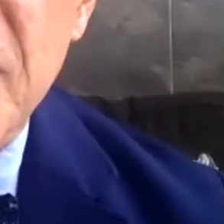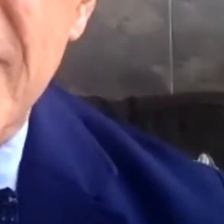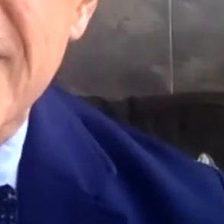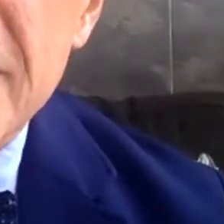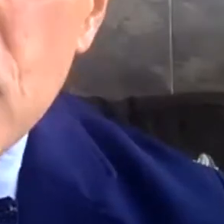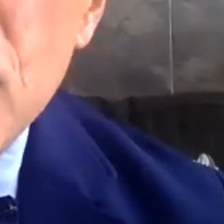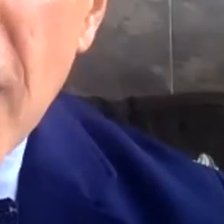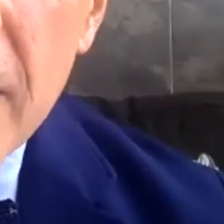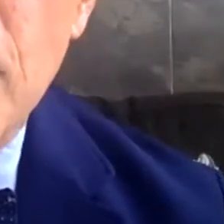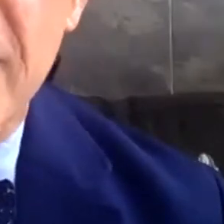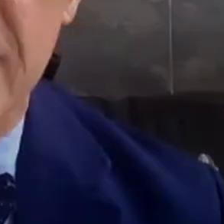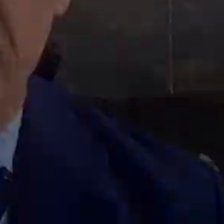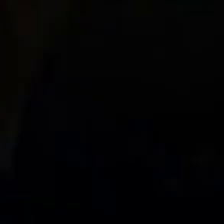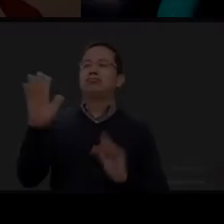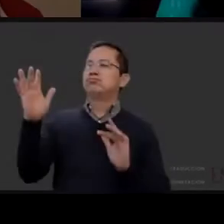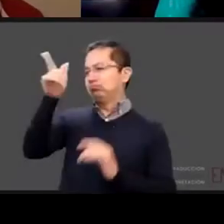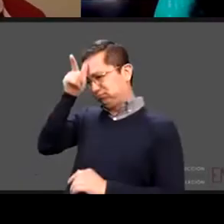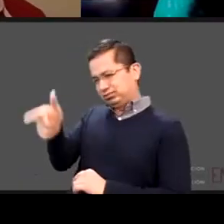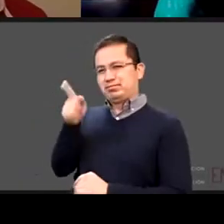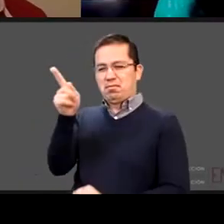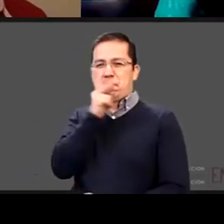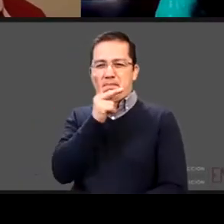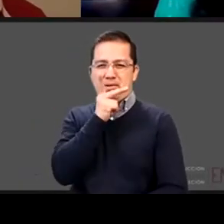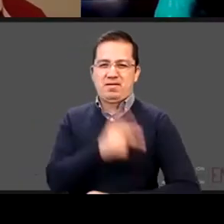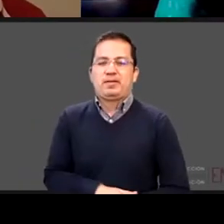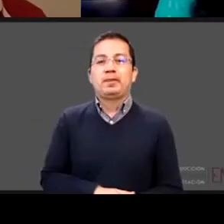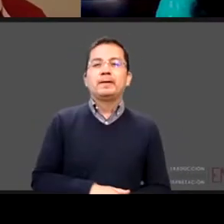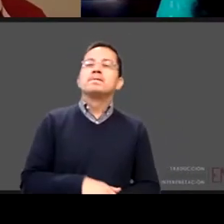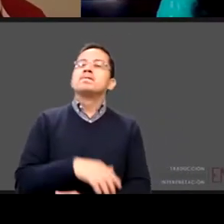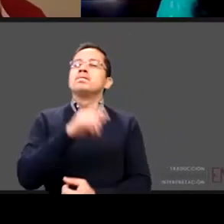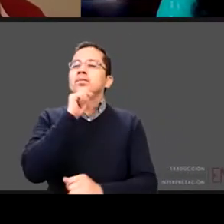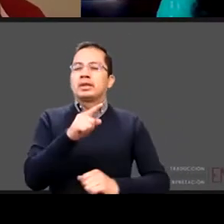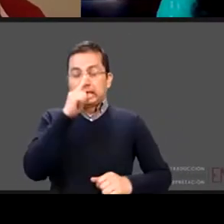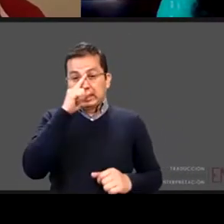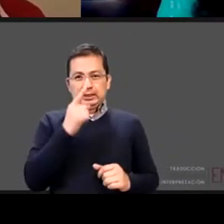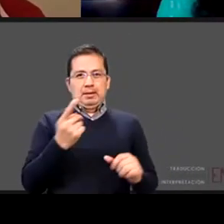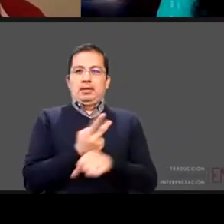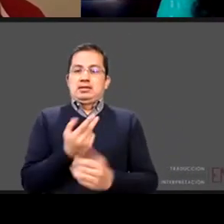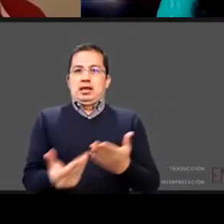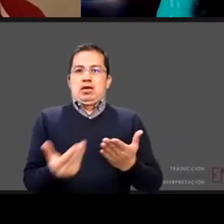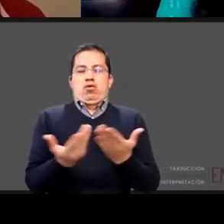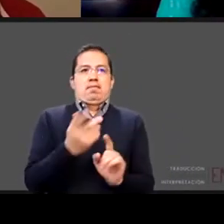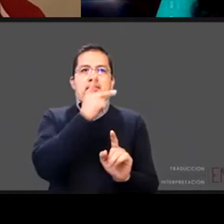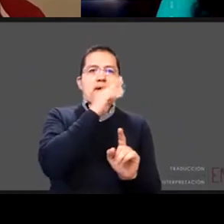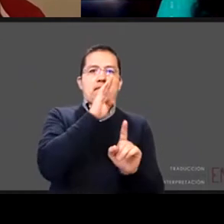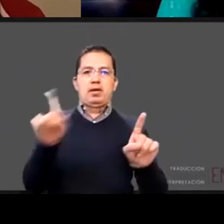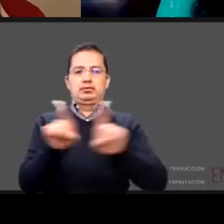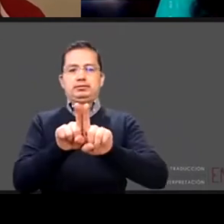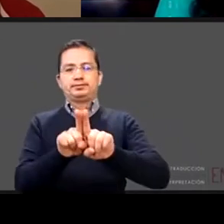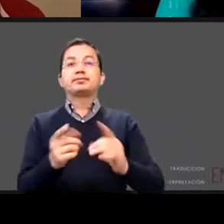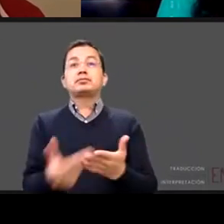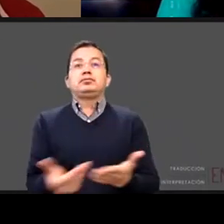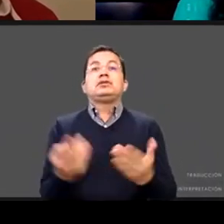empujones, y establecer un horario para hacer eso. El día de hoy, lo que está pasando es de que se confinaron los microsistemas y entonces está, la casa es